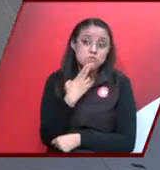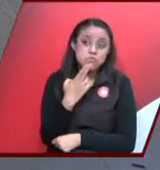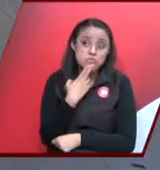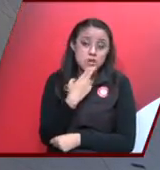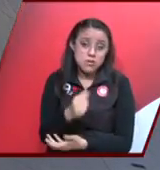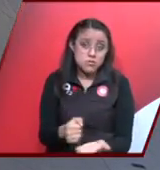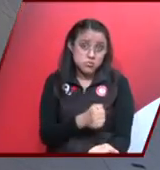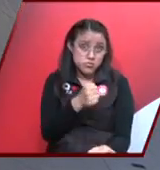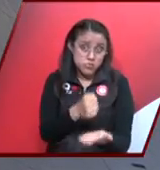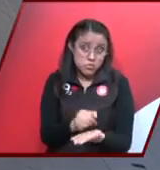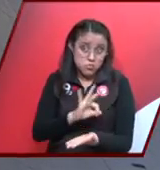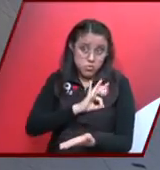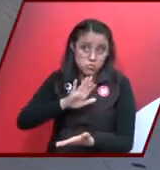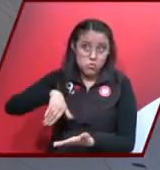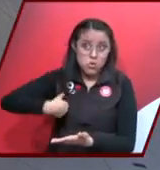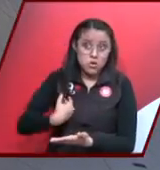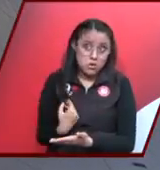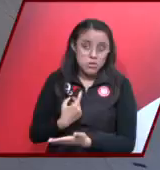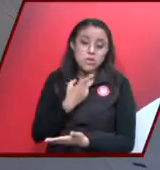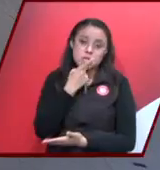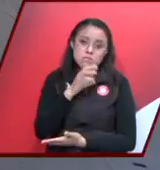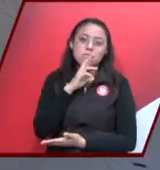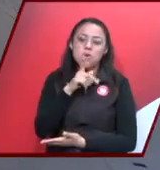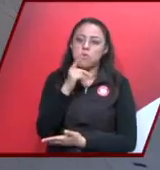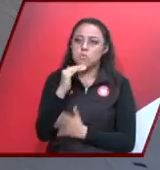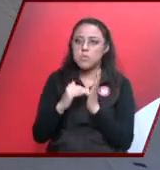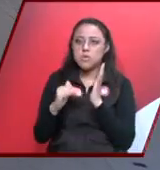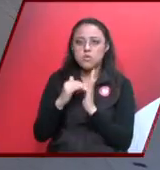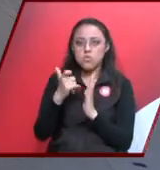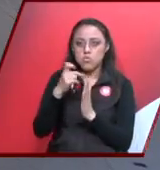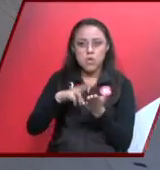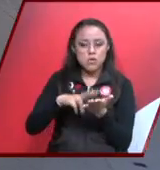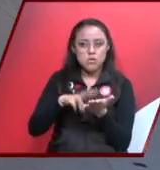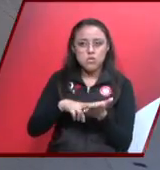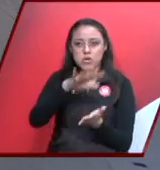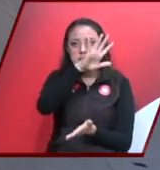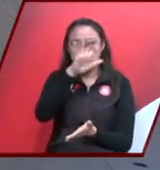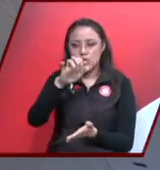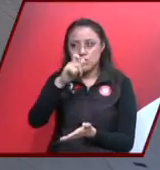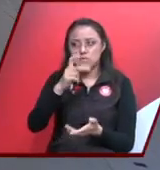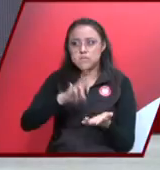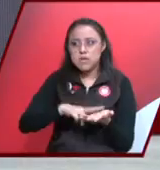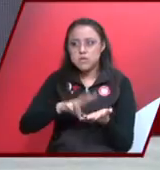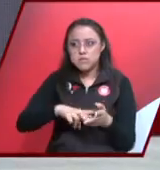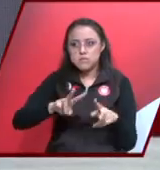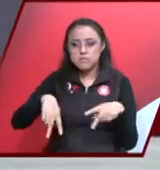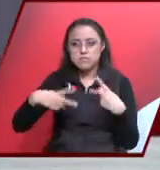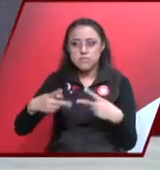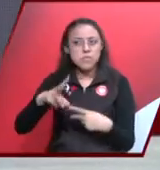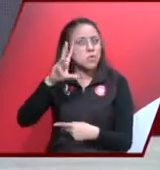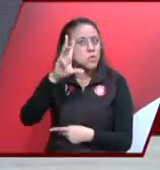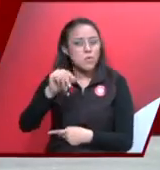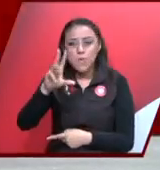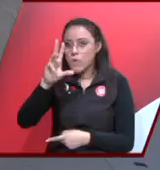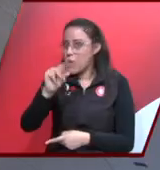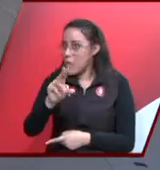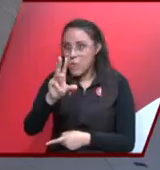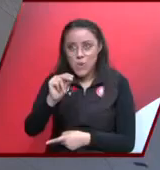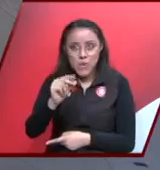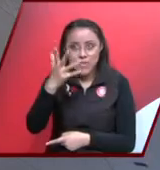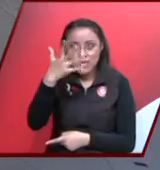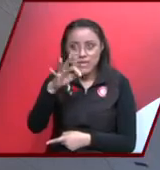ciudad y nos ahorramos mucho con los semáforos. Yo diría. ¿No llega al millón? No. Los vamos a vender en 500, ya que andan pagando al millón. No,